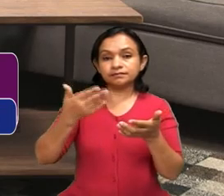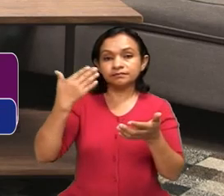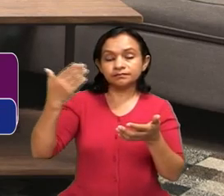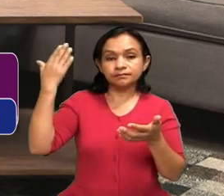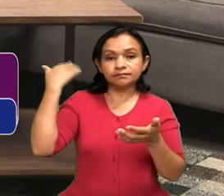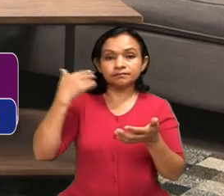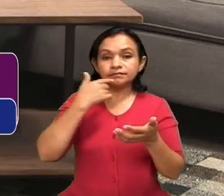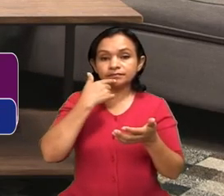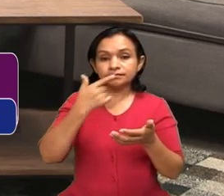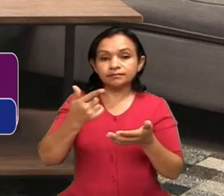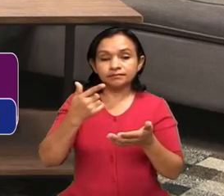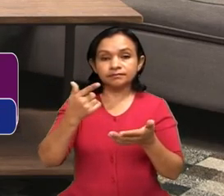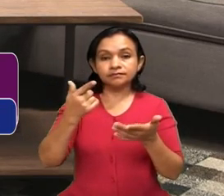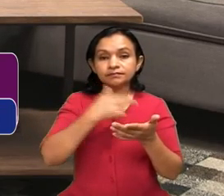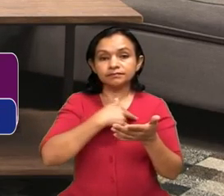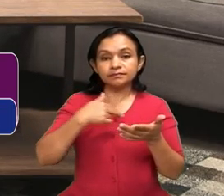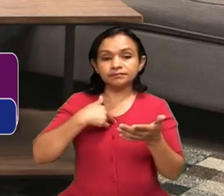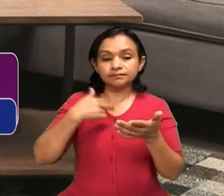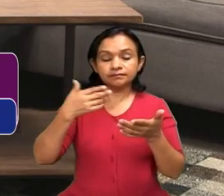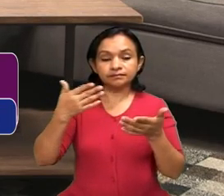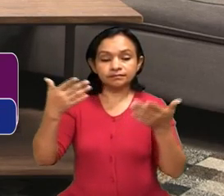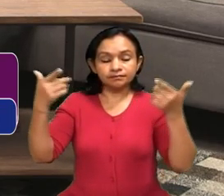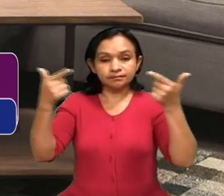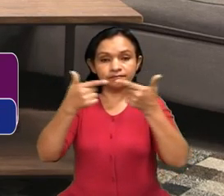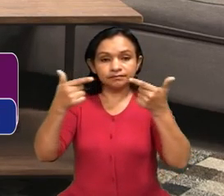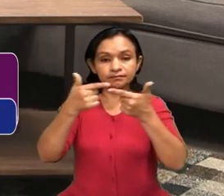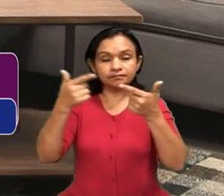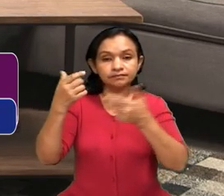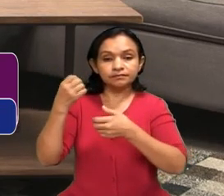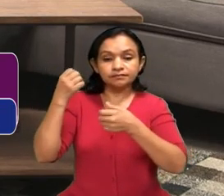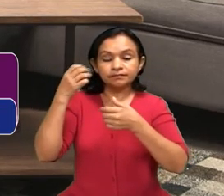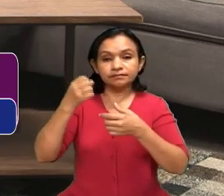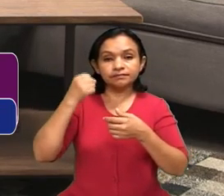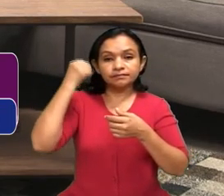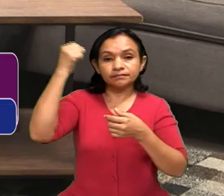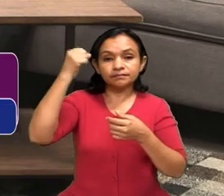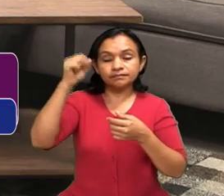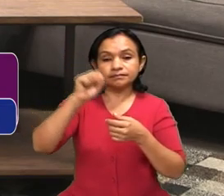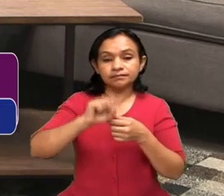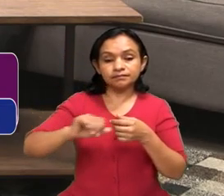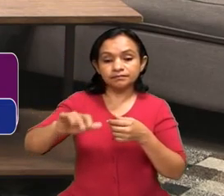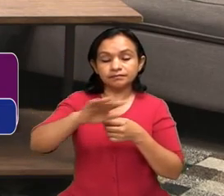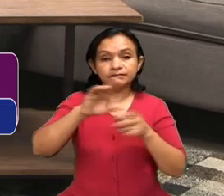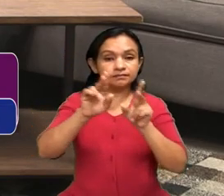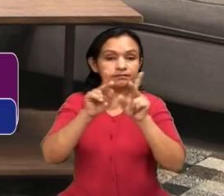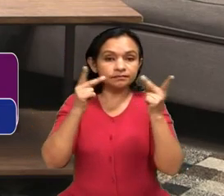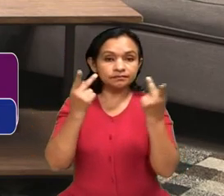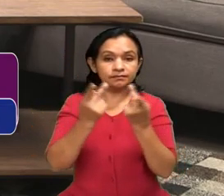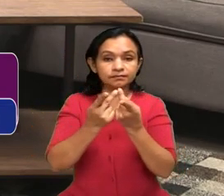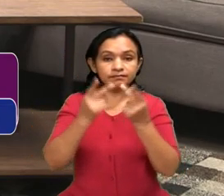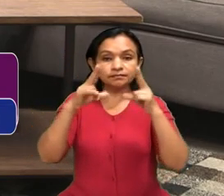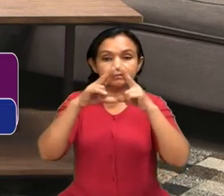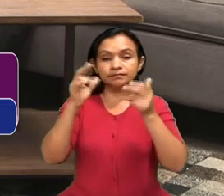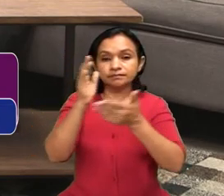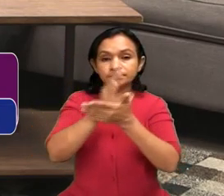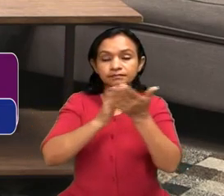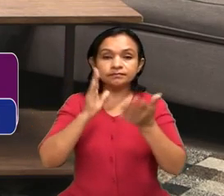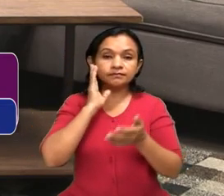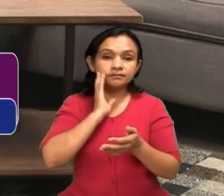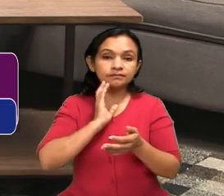es decir, el colchón que genera la revolución en cuanto a conquistas sociales para el pueblo nicaragüense, de cierto modo algunos expertos